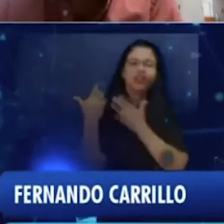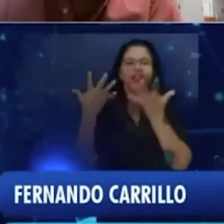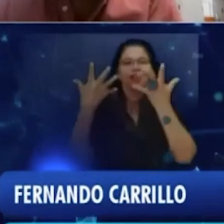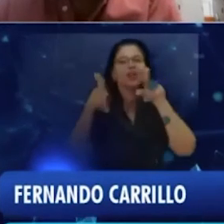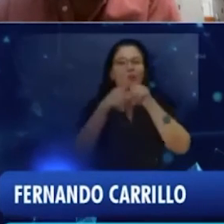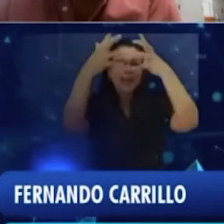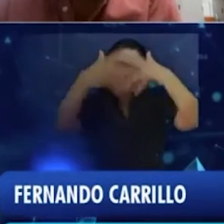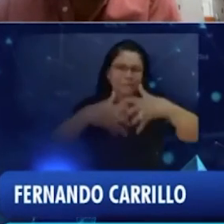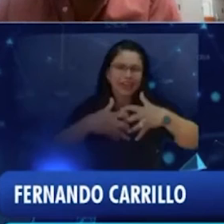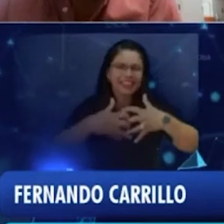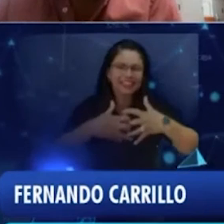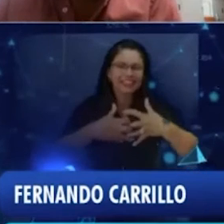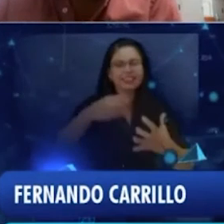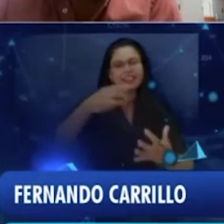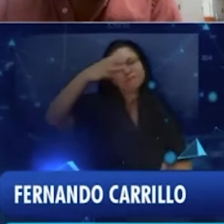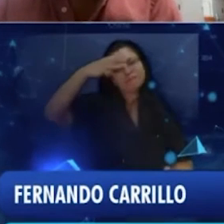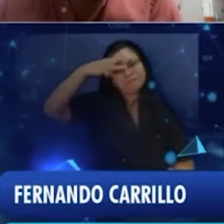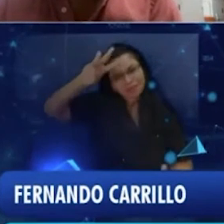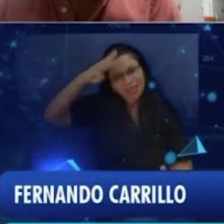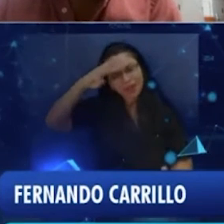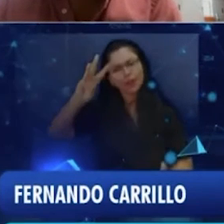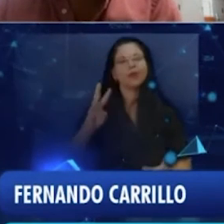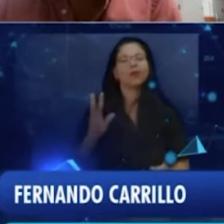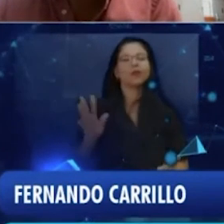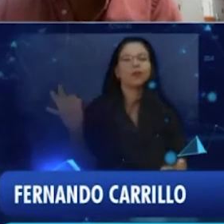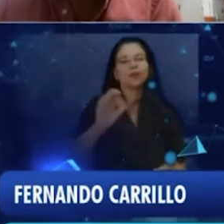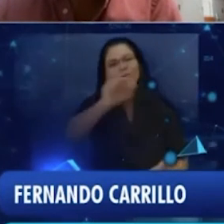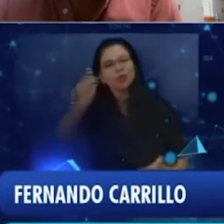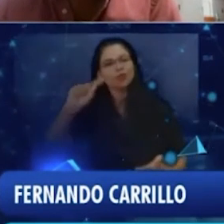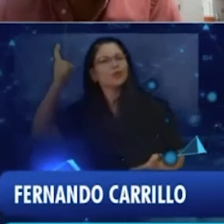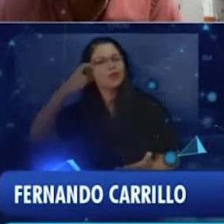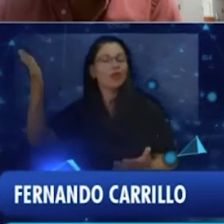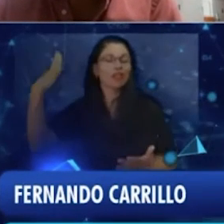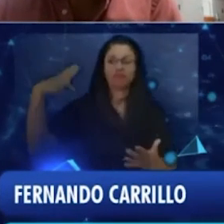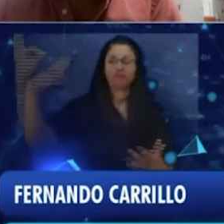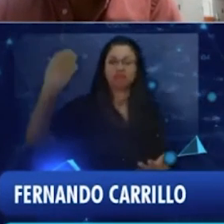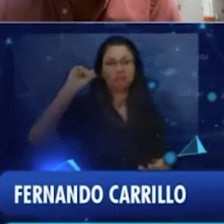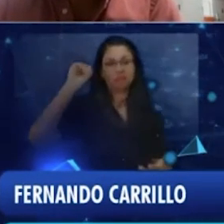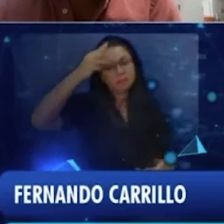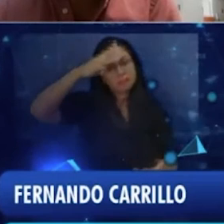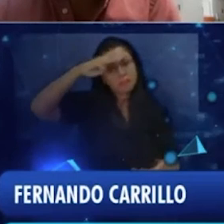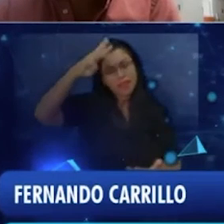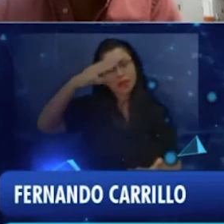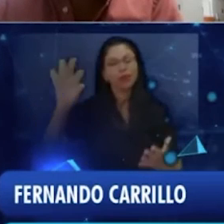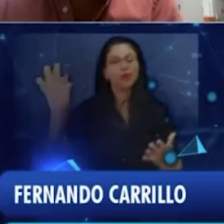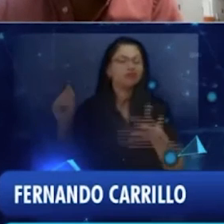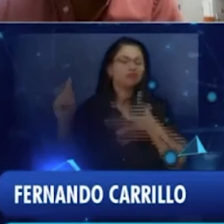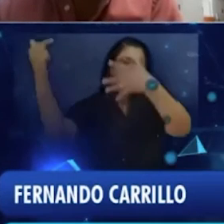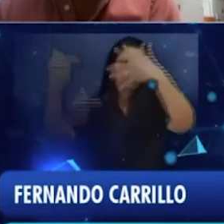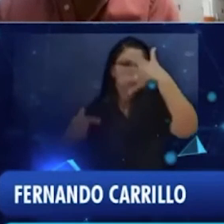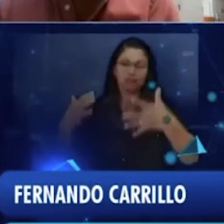decimos en México, tanto como cuando formé parte del gobierno de México, como parte de Hughes, y ahora